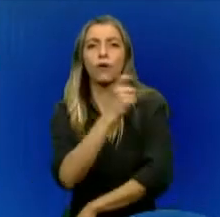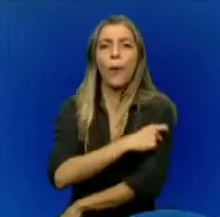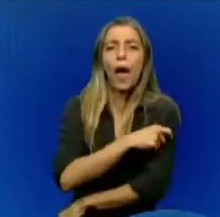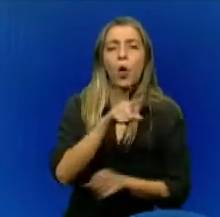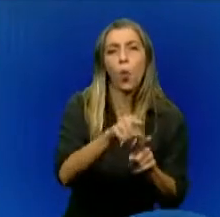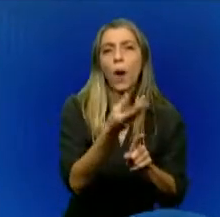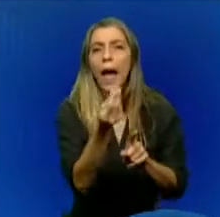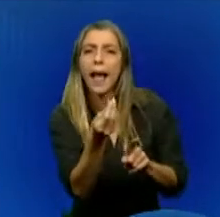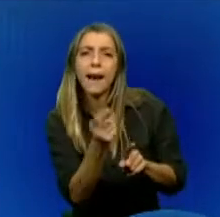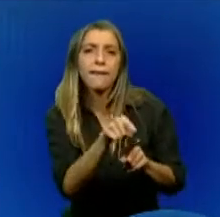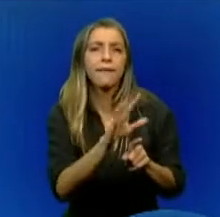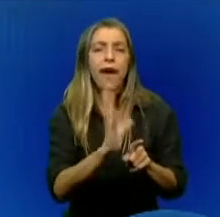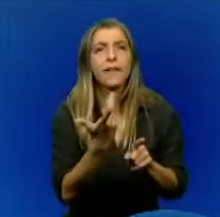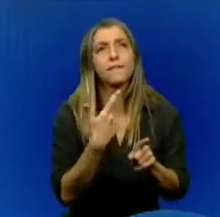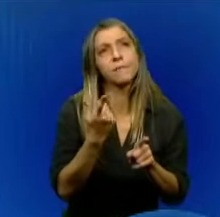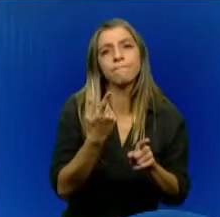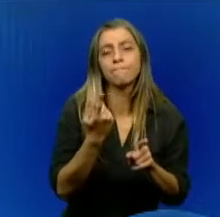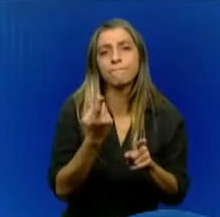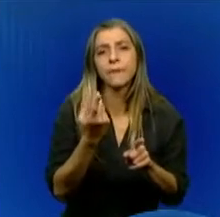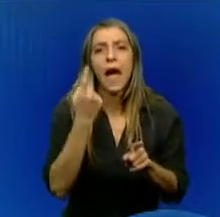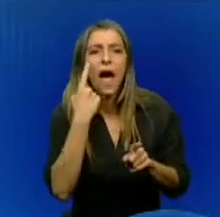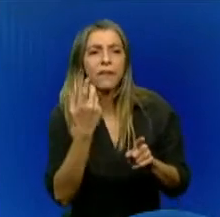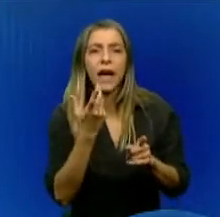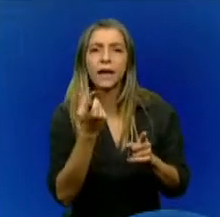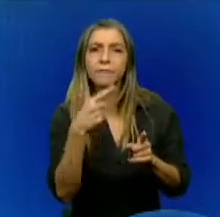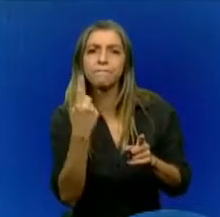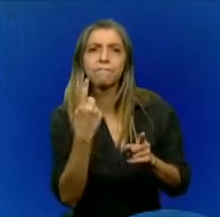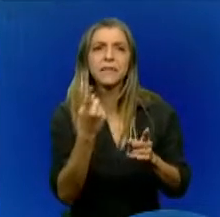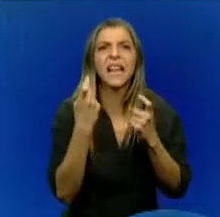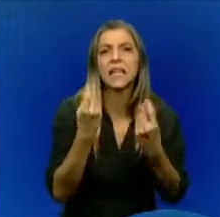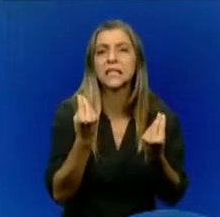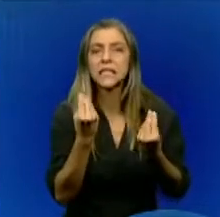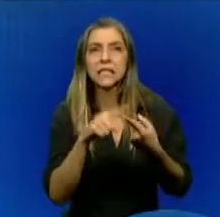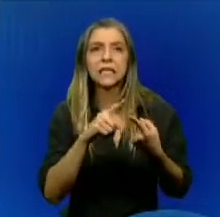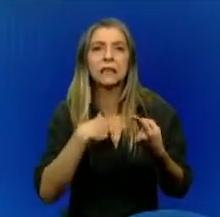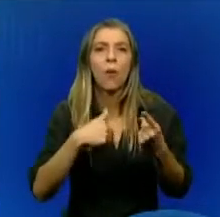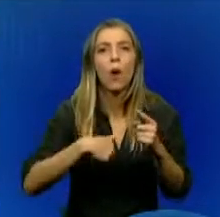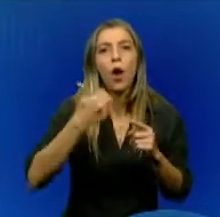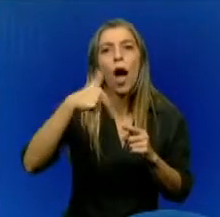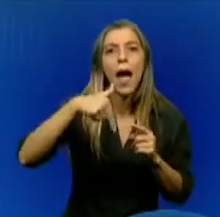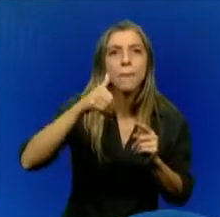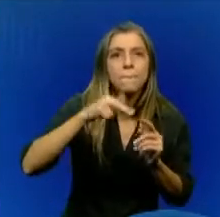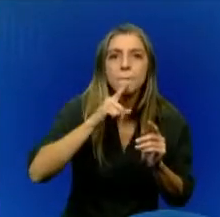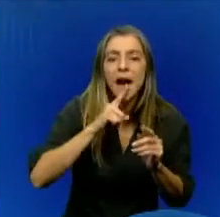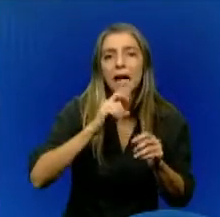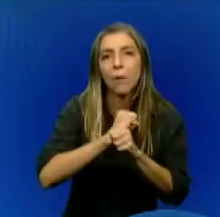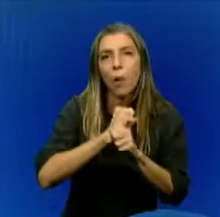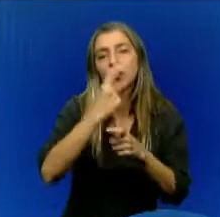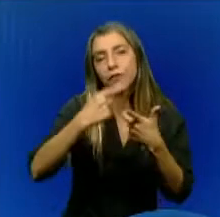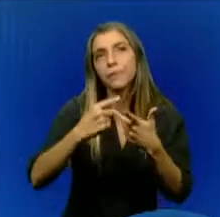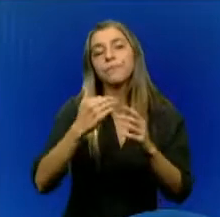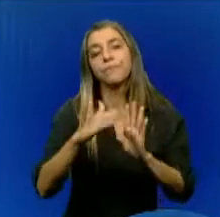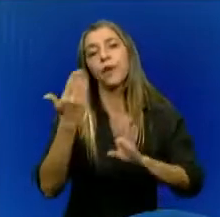supuestas, a la necesidad o calidad de autorización de la ANMAT para estas vacunas. Luego,